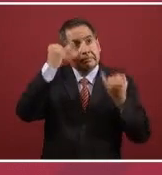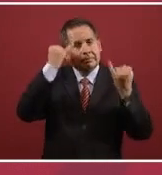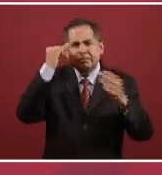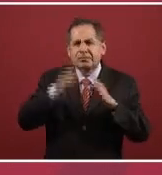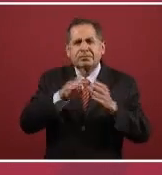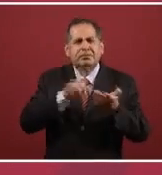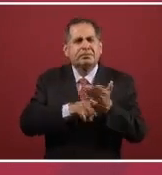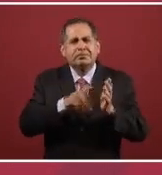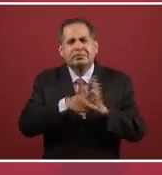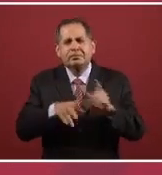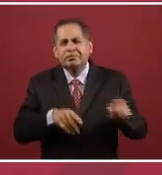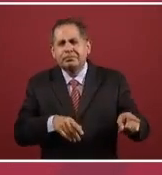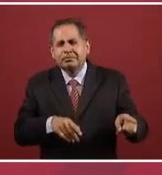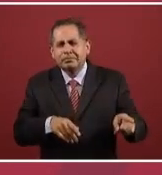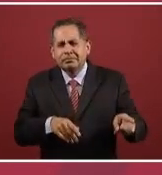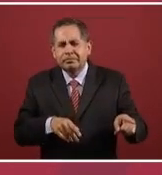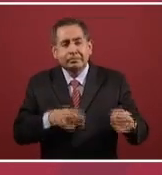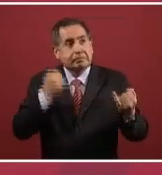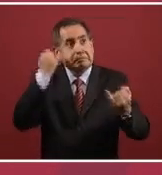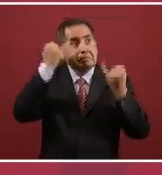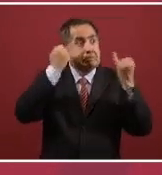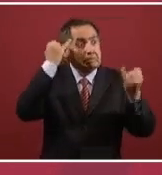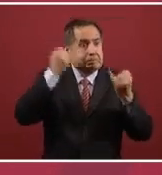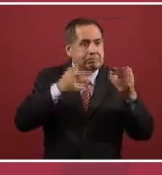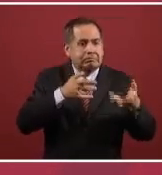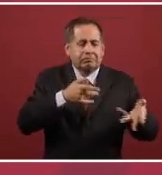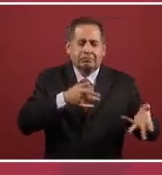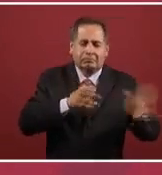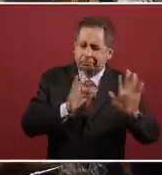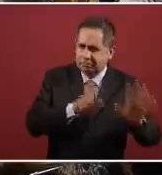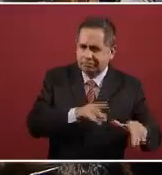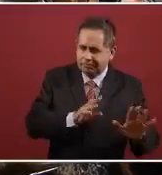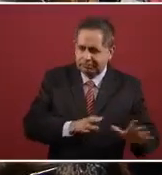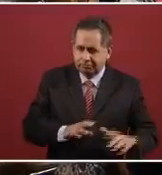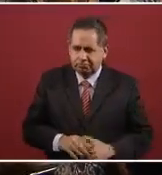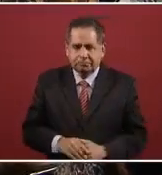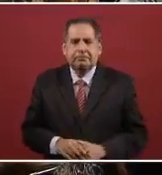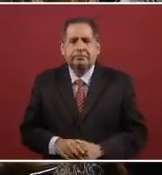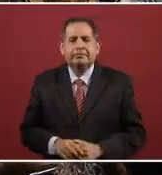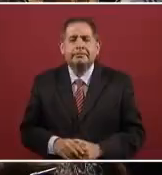el periodismo? ¿Ah? Vuelan.